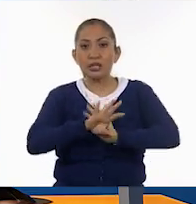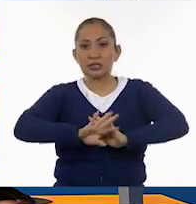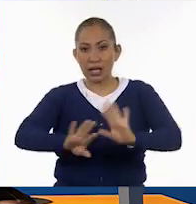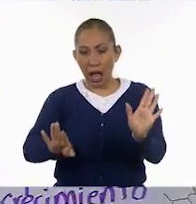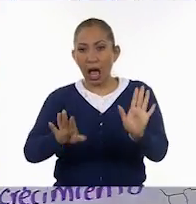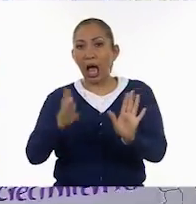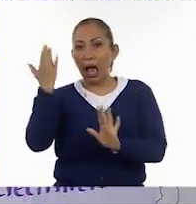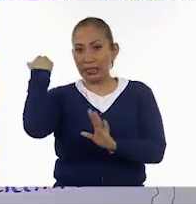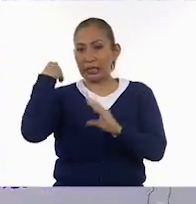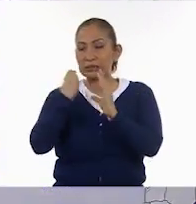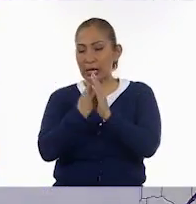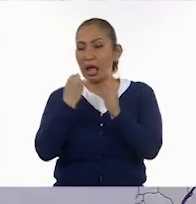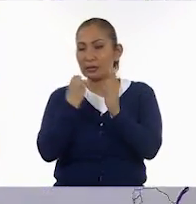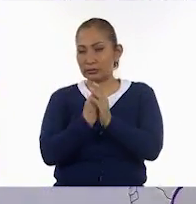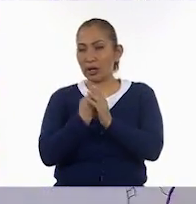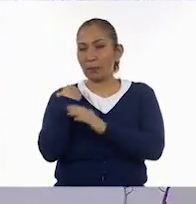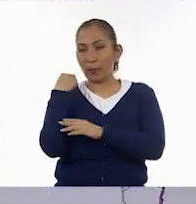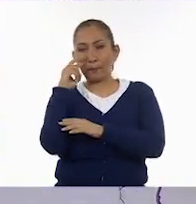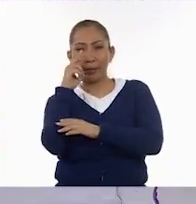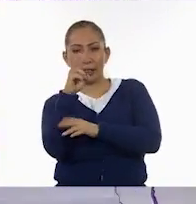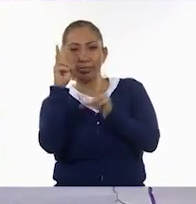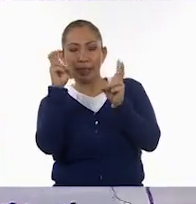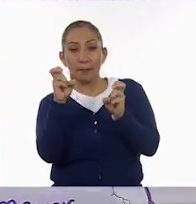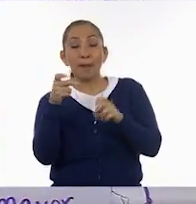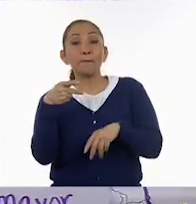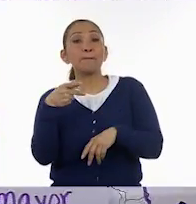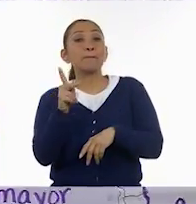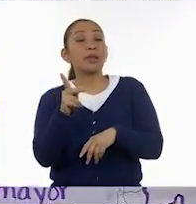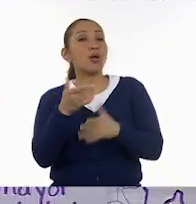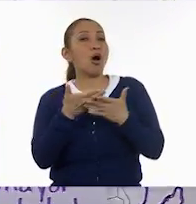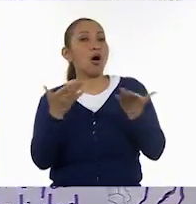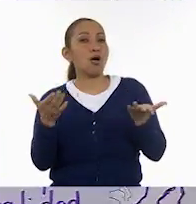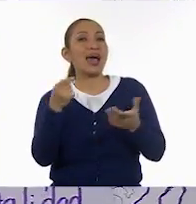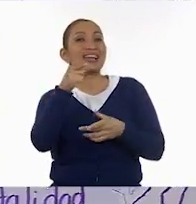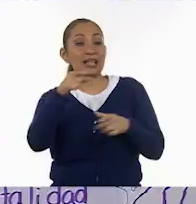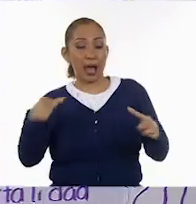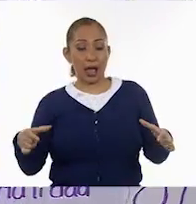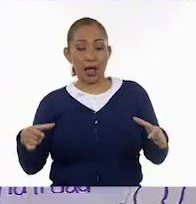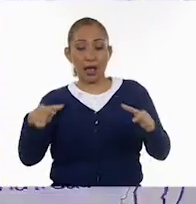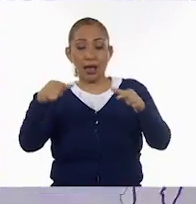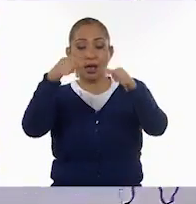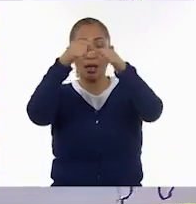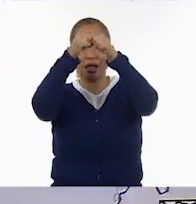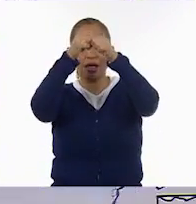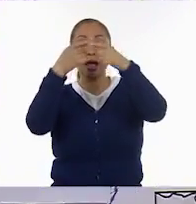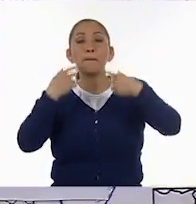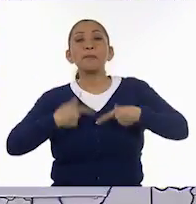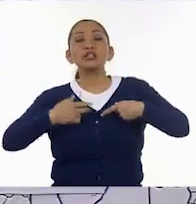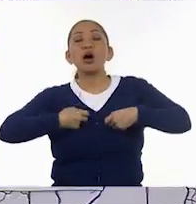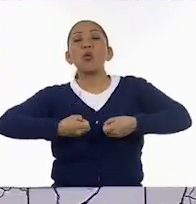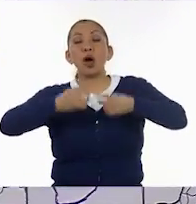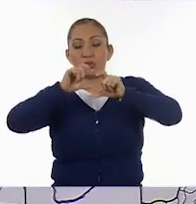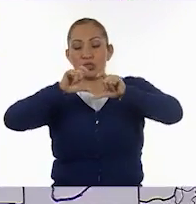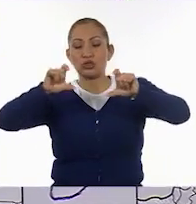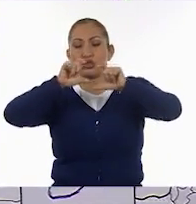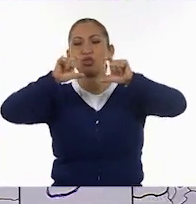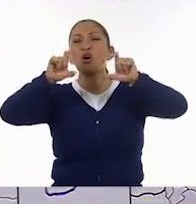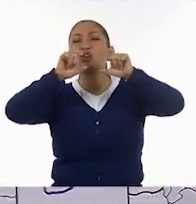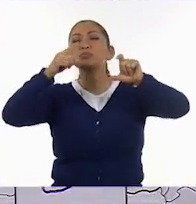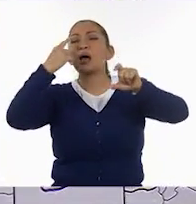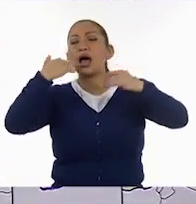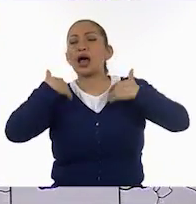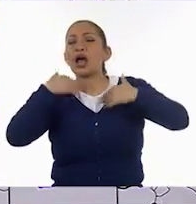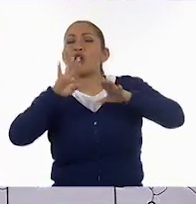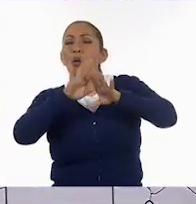la sesión pasada empezamos a estudiar este tema, pero ahora vamos a ocupar estas pirámides poblacionales precisamente para comprender cómo